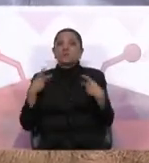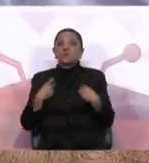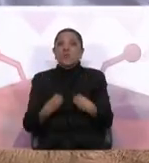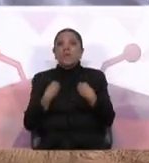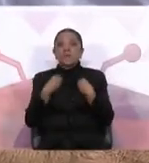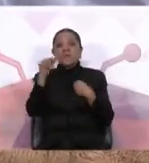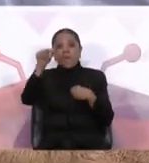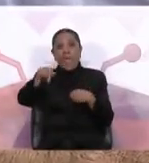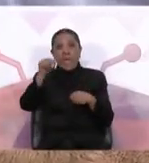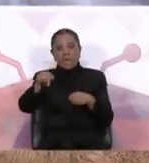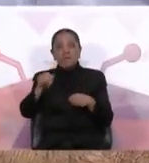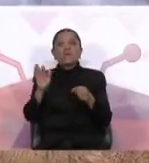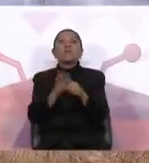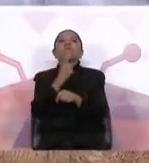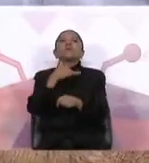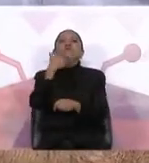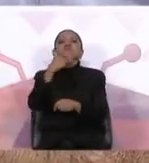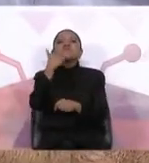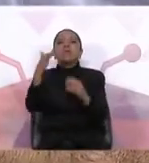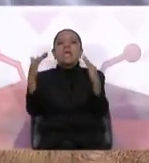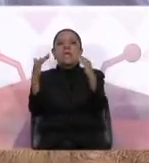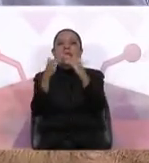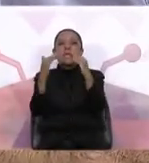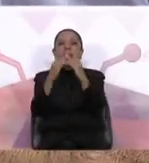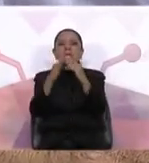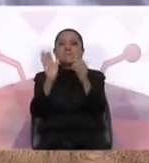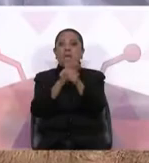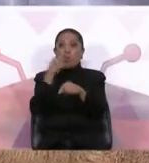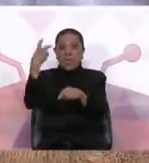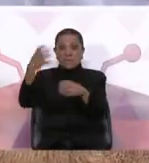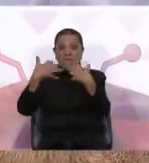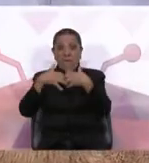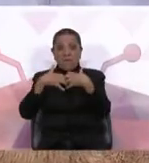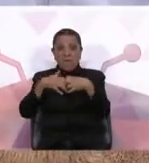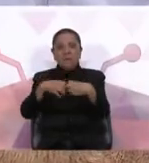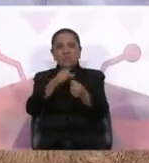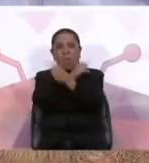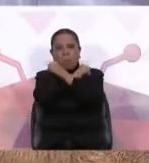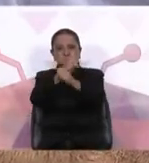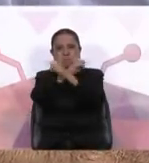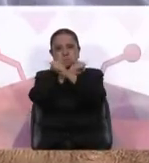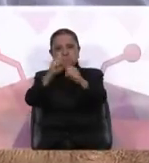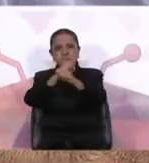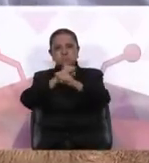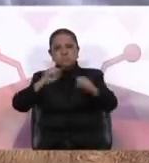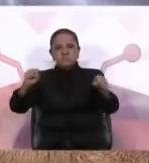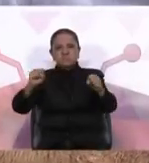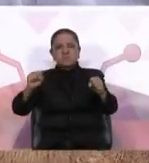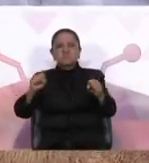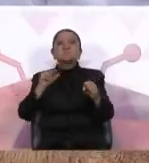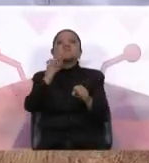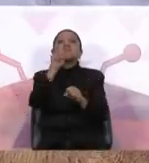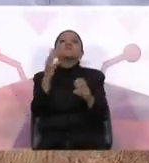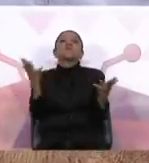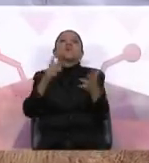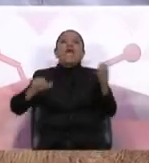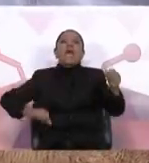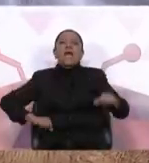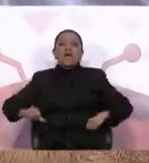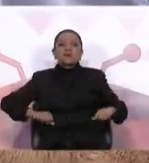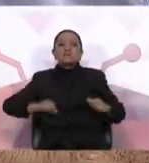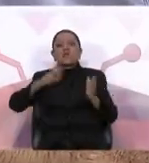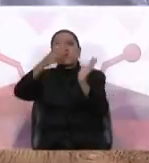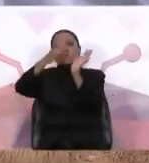casa habitación por las explosiones que esa fábrica de cemento realiza qué acciones haría para corregir este problema que está